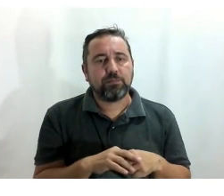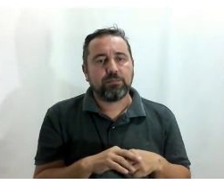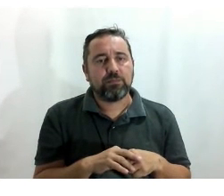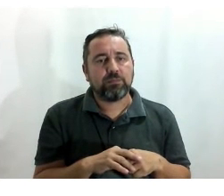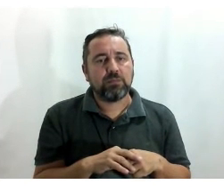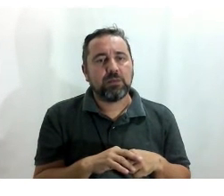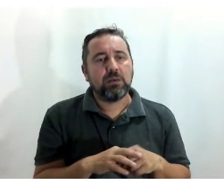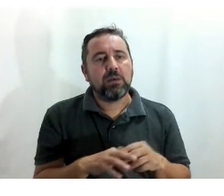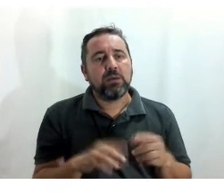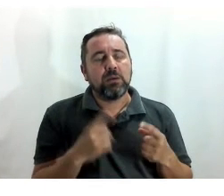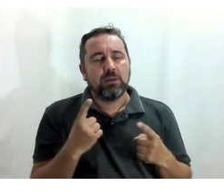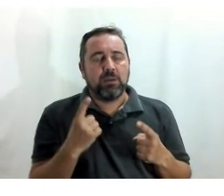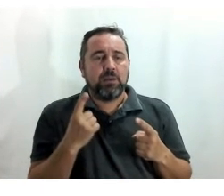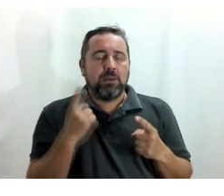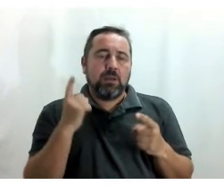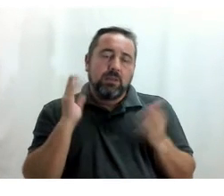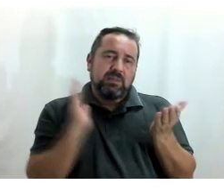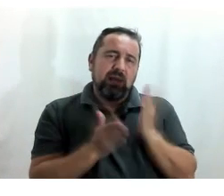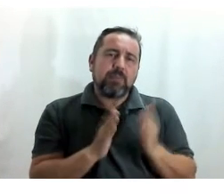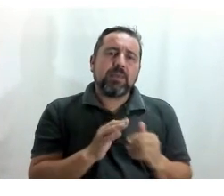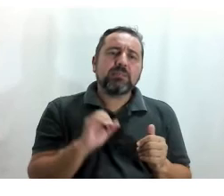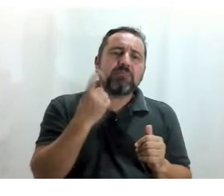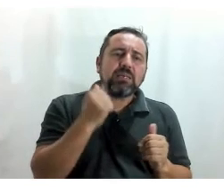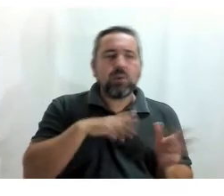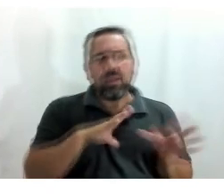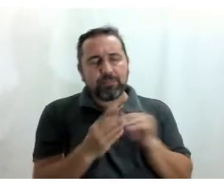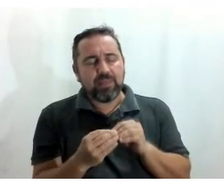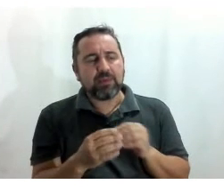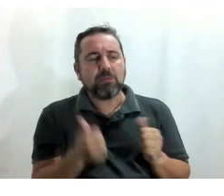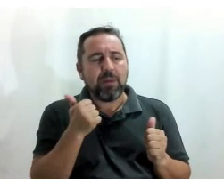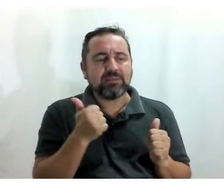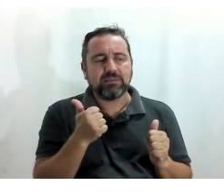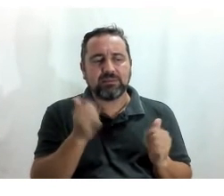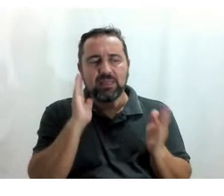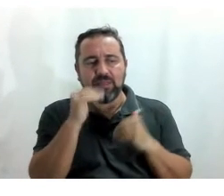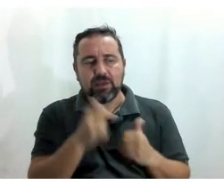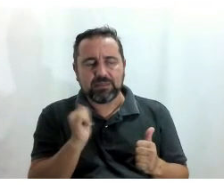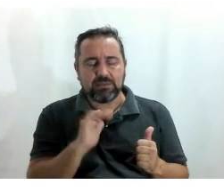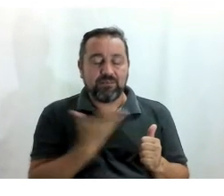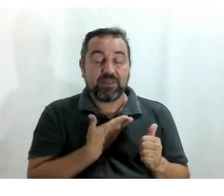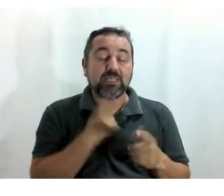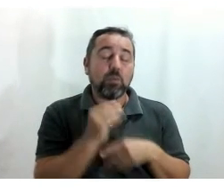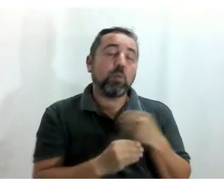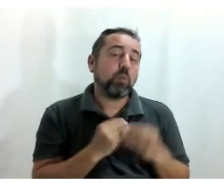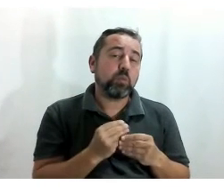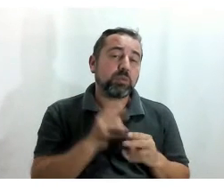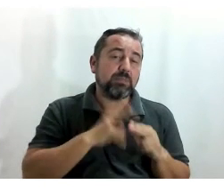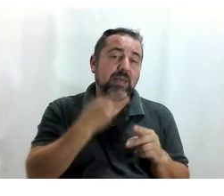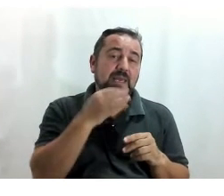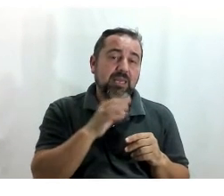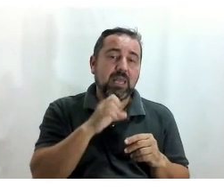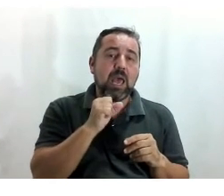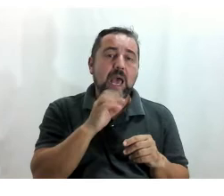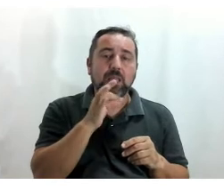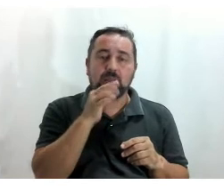Y una de las terapias más adelantadas o que más atención está prestando es la utilización del gen